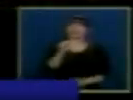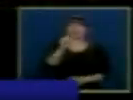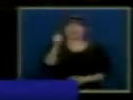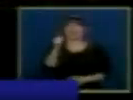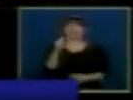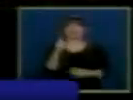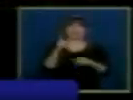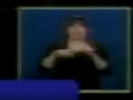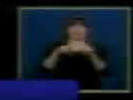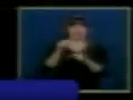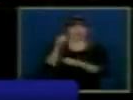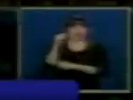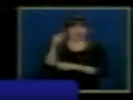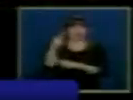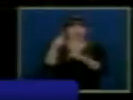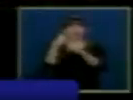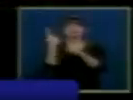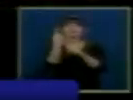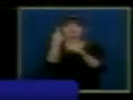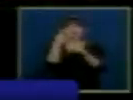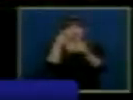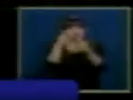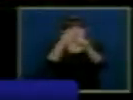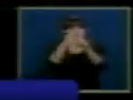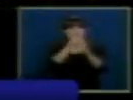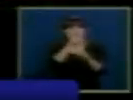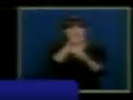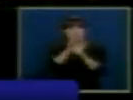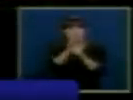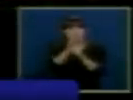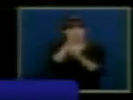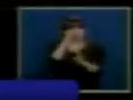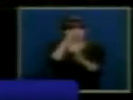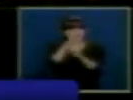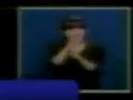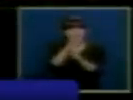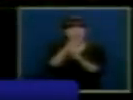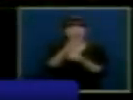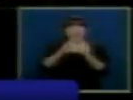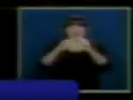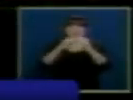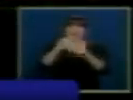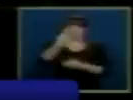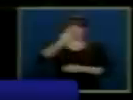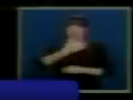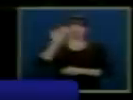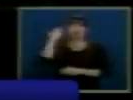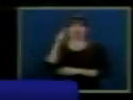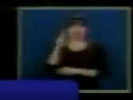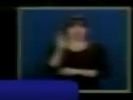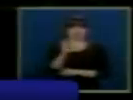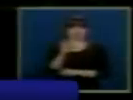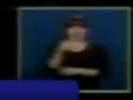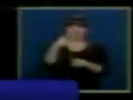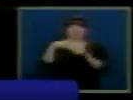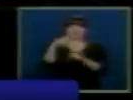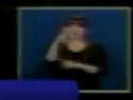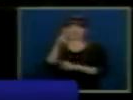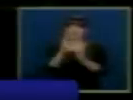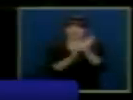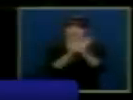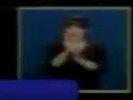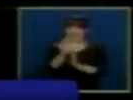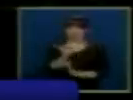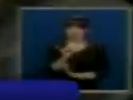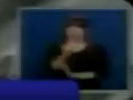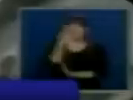serlo, que el cumplir con fidelidad el mandato recibido del pueblo el 2 de febrero y el 6 de abril